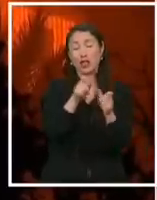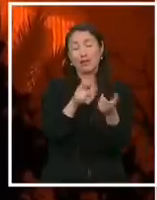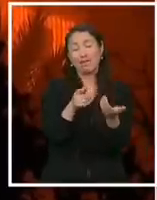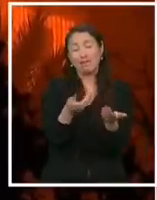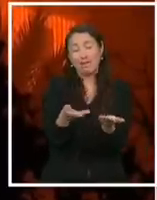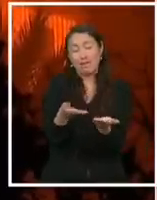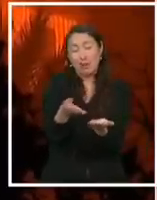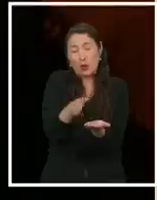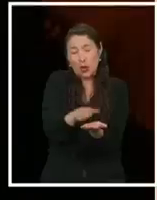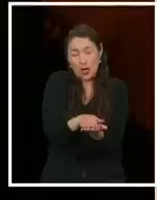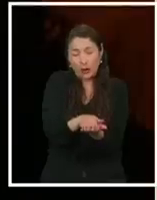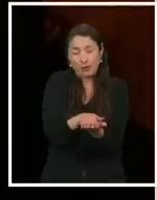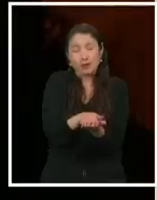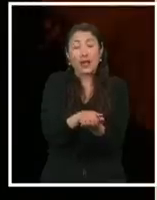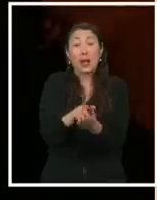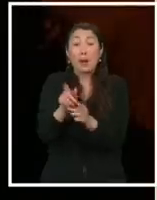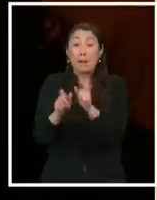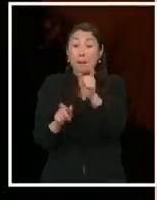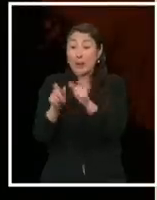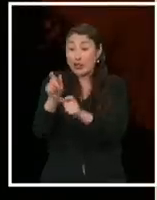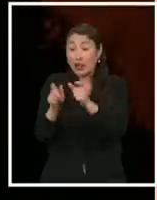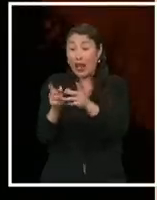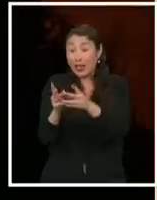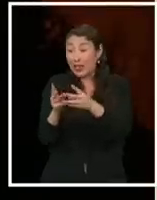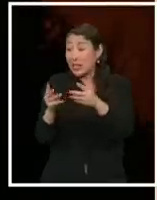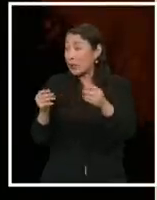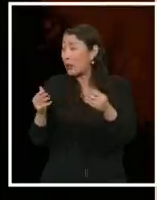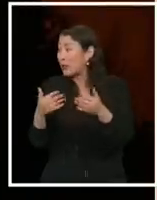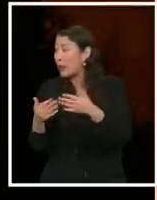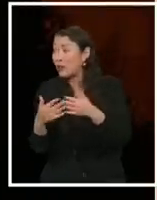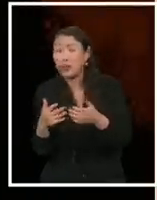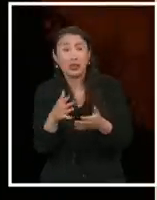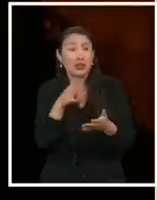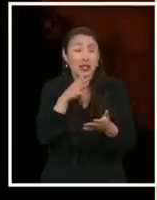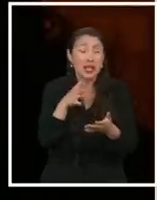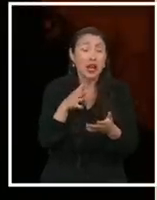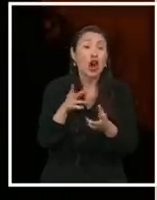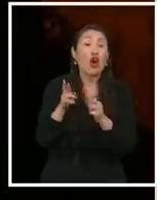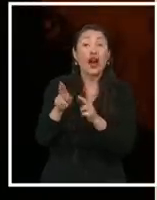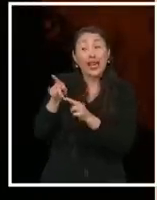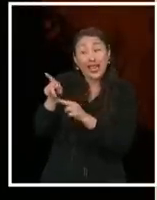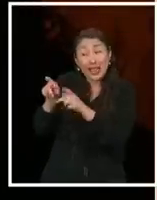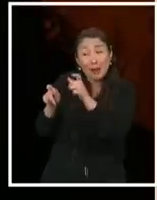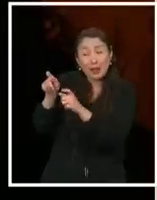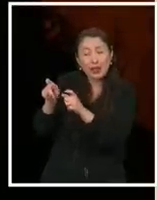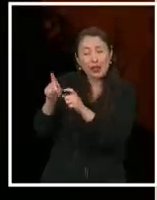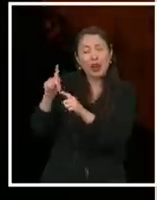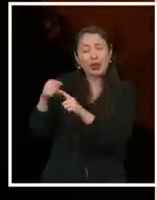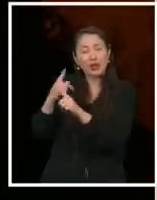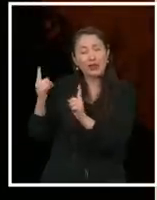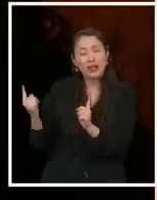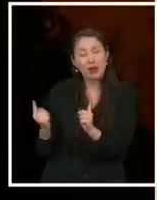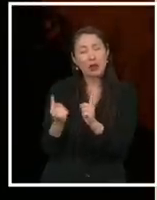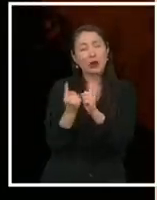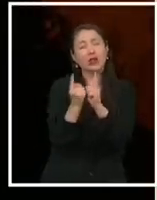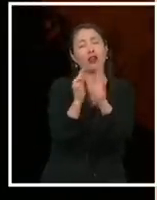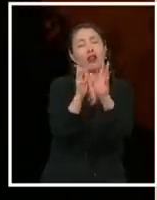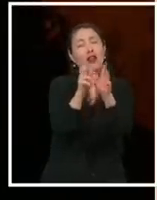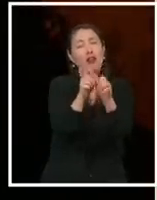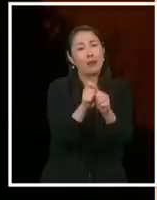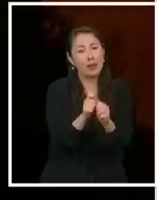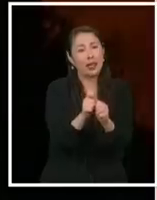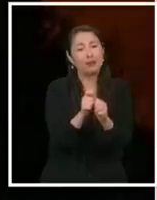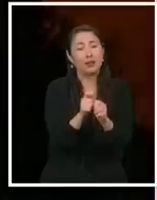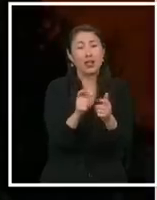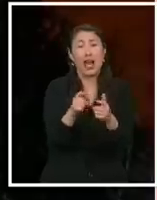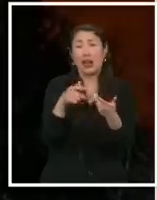fallecidas y por tanto las personas que se encuentran desaparecidas, esperamos que ellas puedan reencontrarse con su familia, y creo que no hay que alertar a